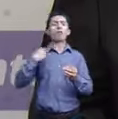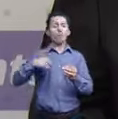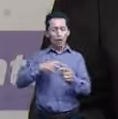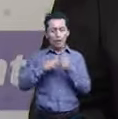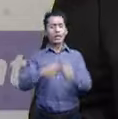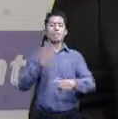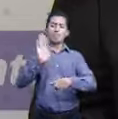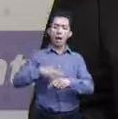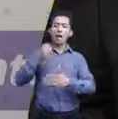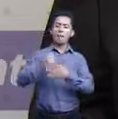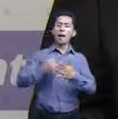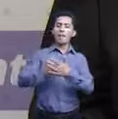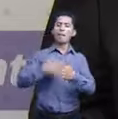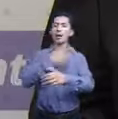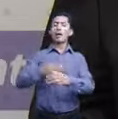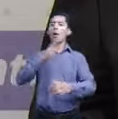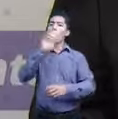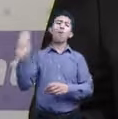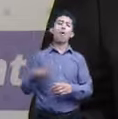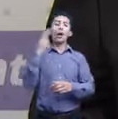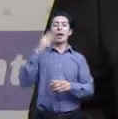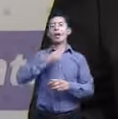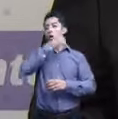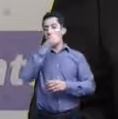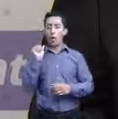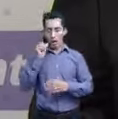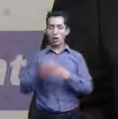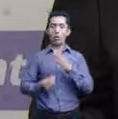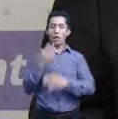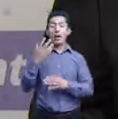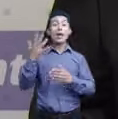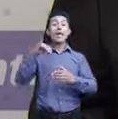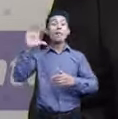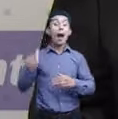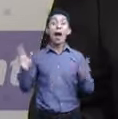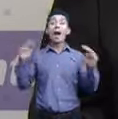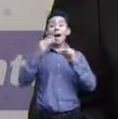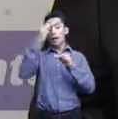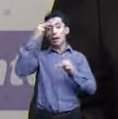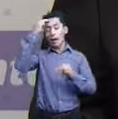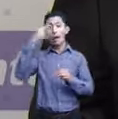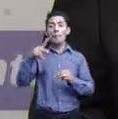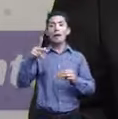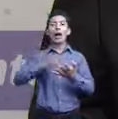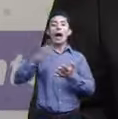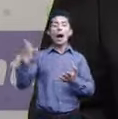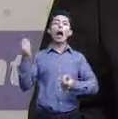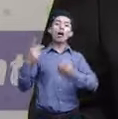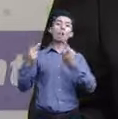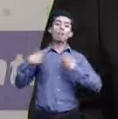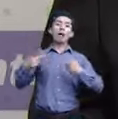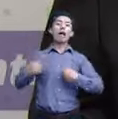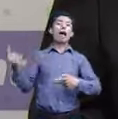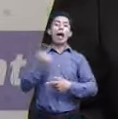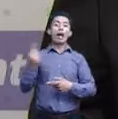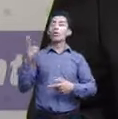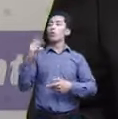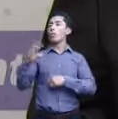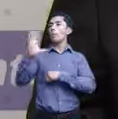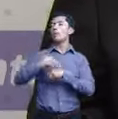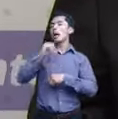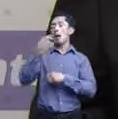seguir gestionando la Universidad Benito Juárez, que iba a llegar a Misquiahuala y gracias a unas personas que no nos dieron